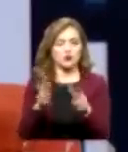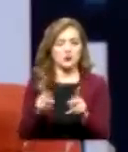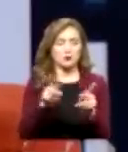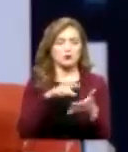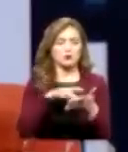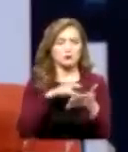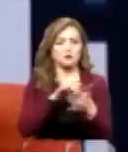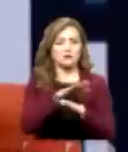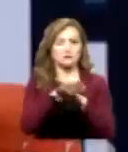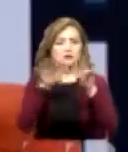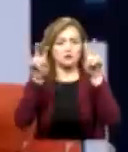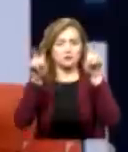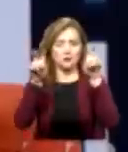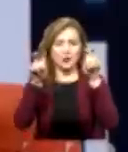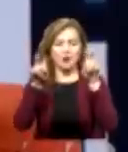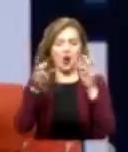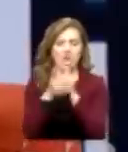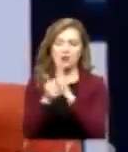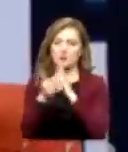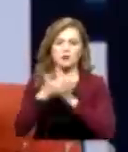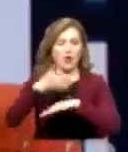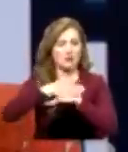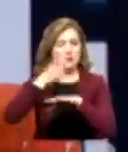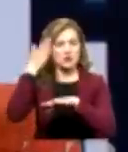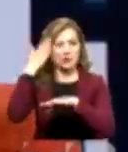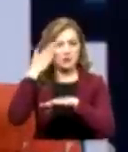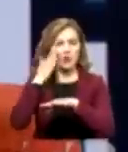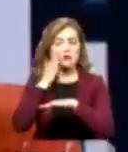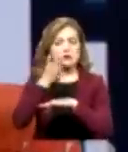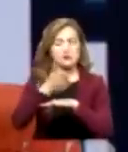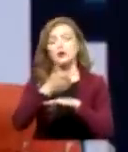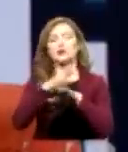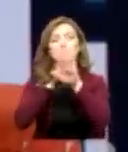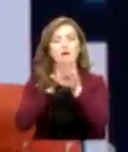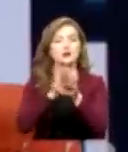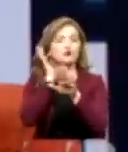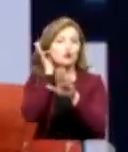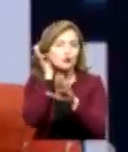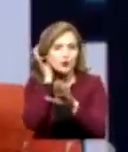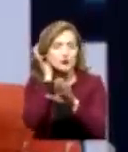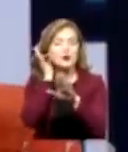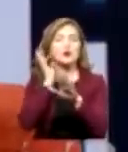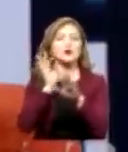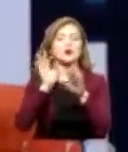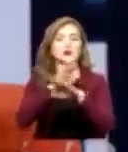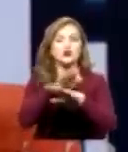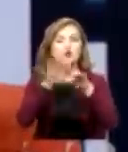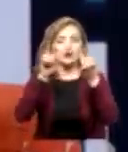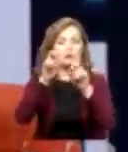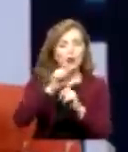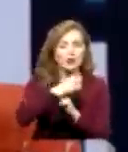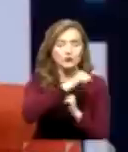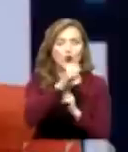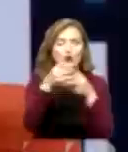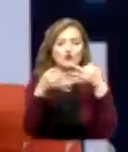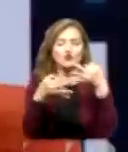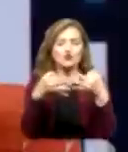preparados en estas situaciones, de tener esa perspectiva de género y tratar de mantener la situación en la